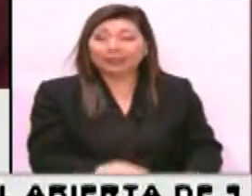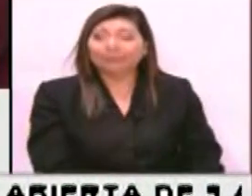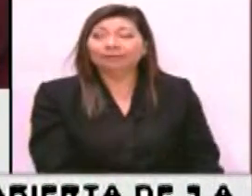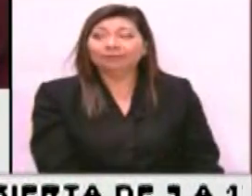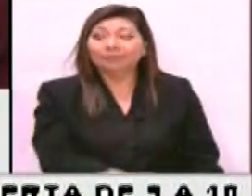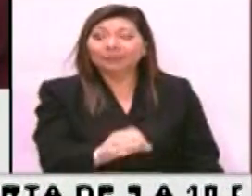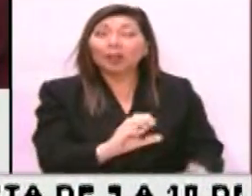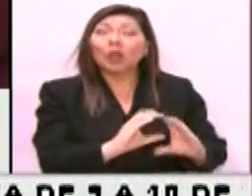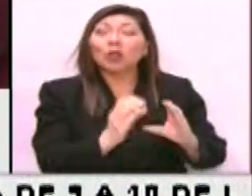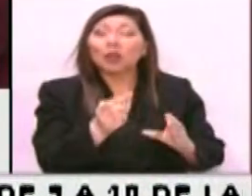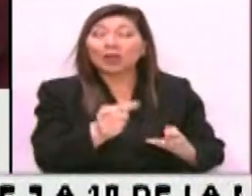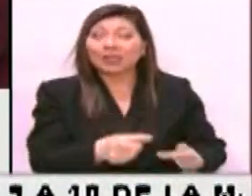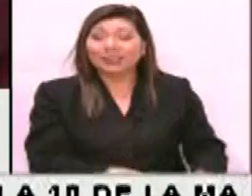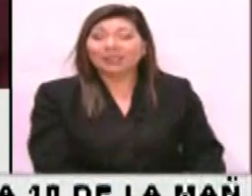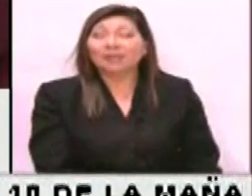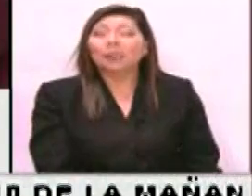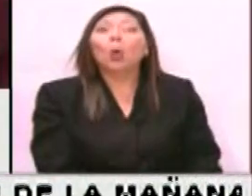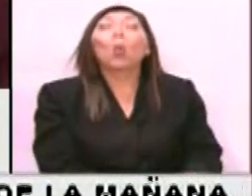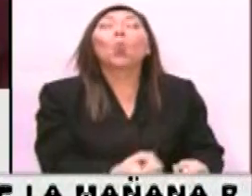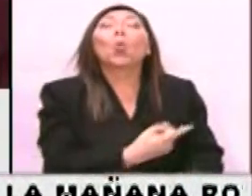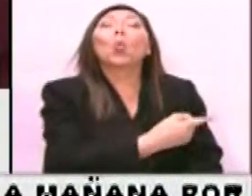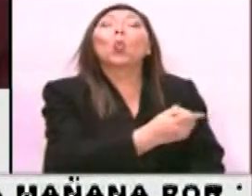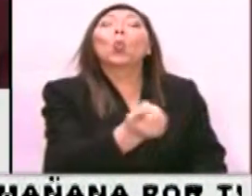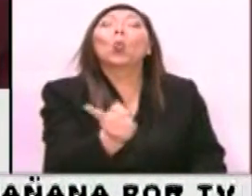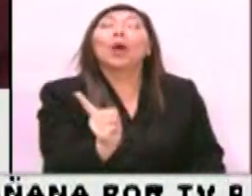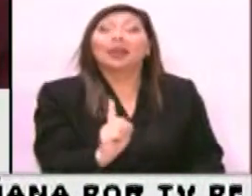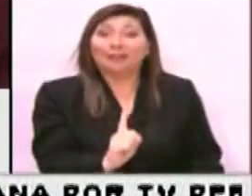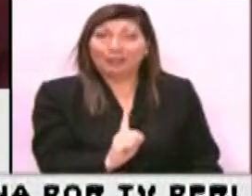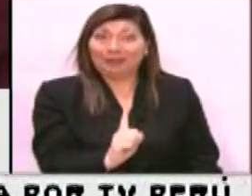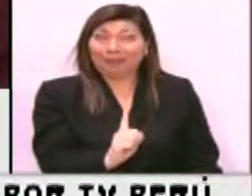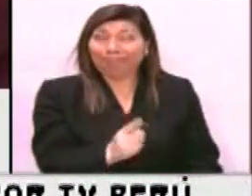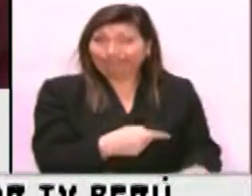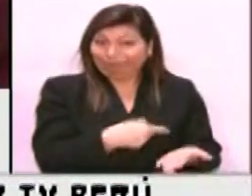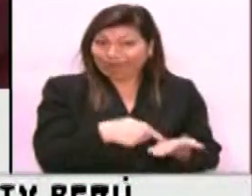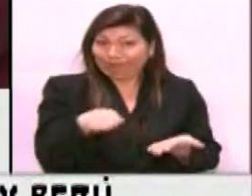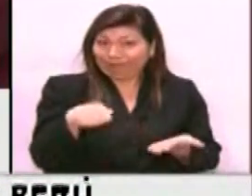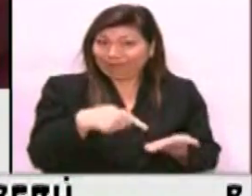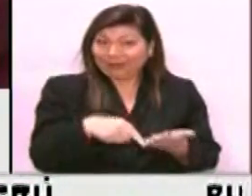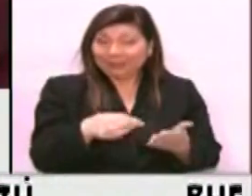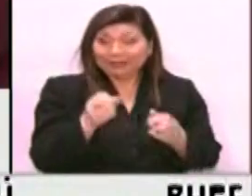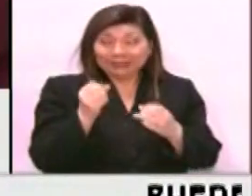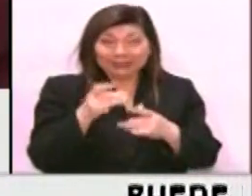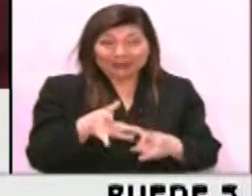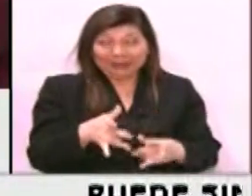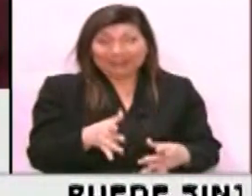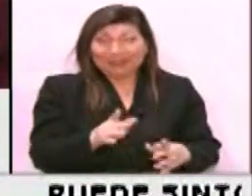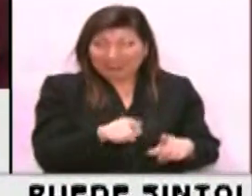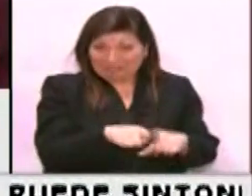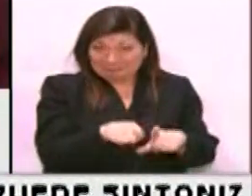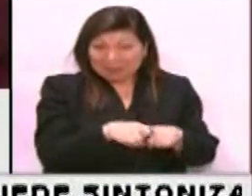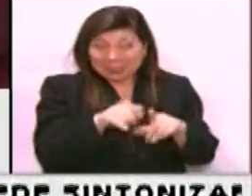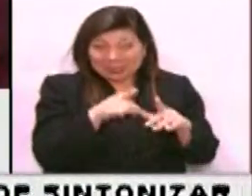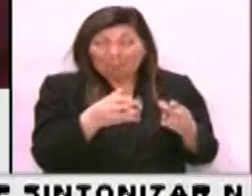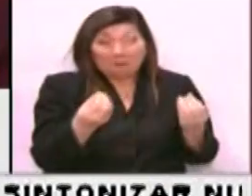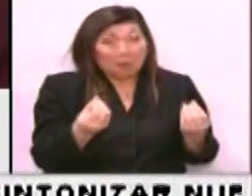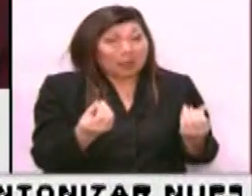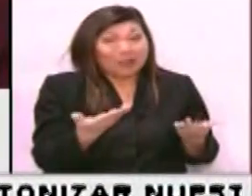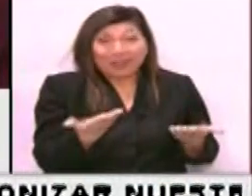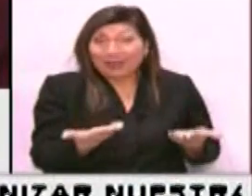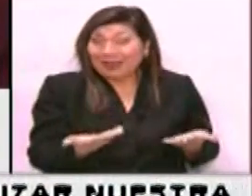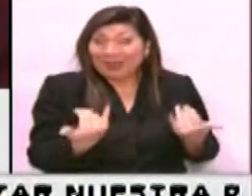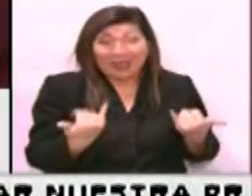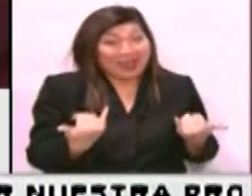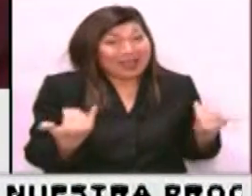elegidos al Congreso? ¿Cuánta? ¿Y ustedes los van a mandar también al décimo infierno de Dante? Porque gracias a